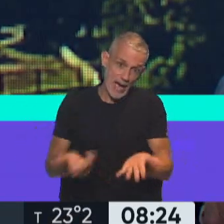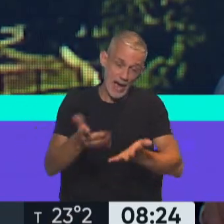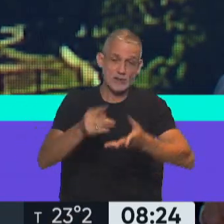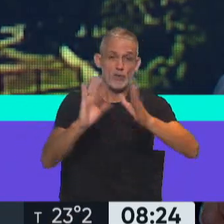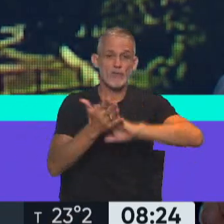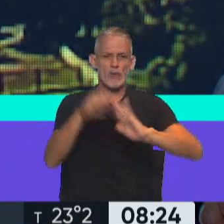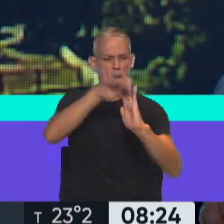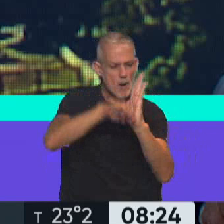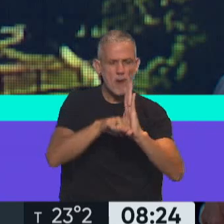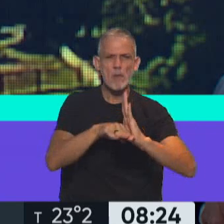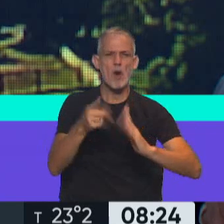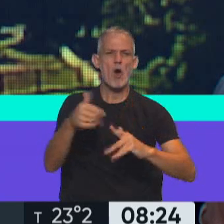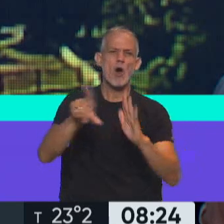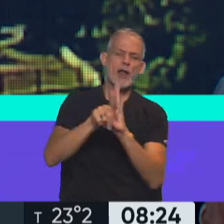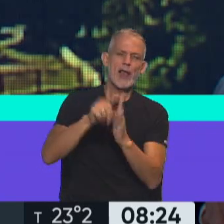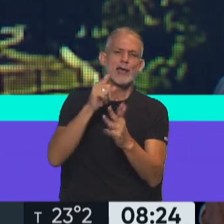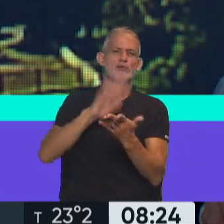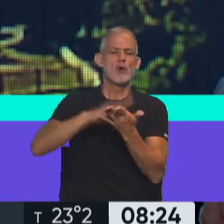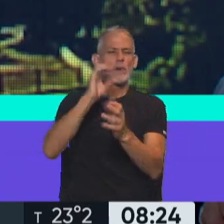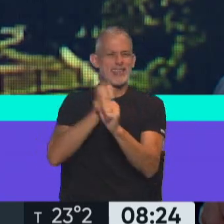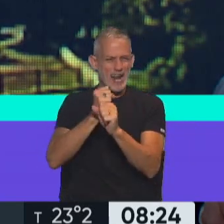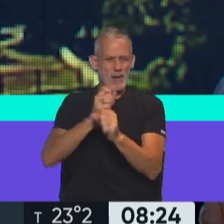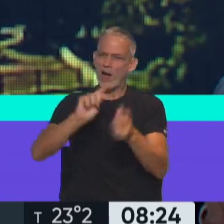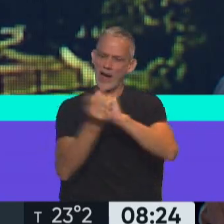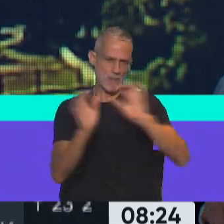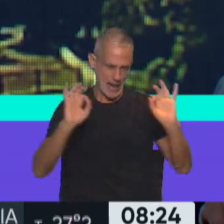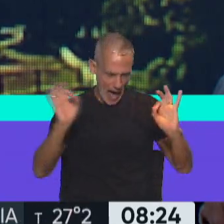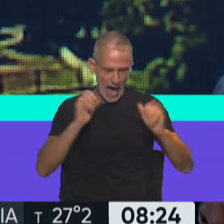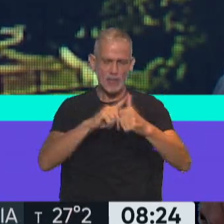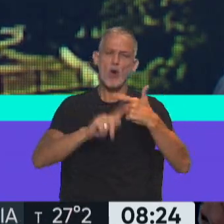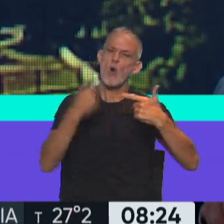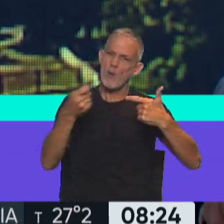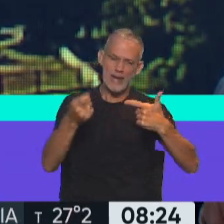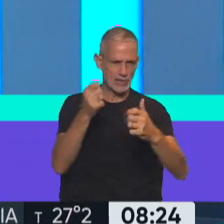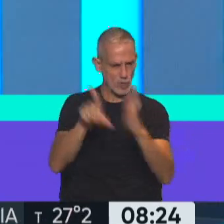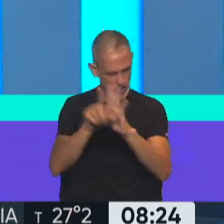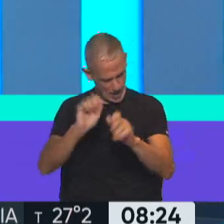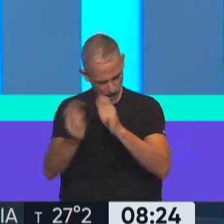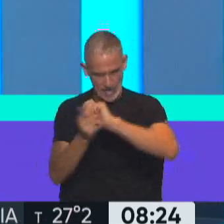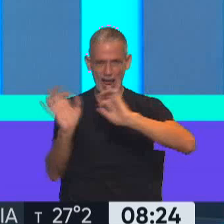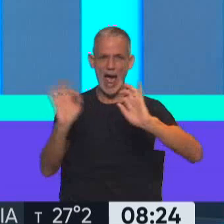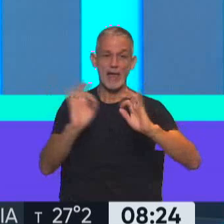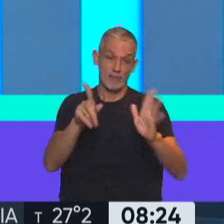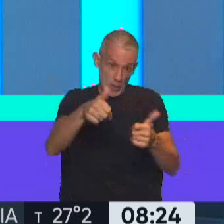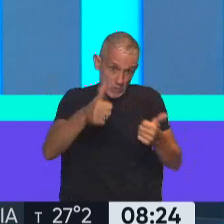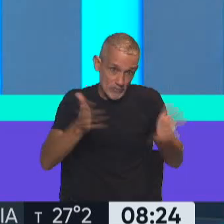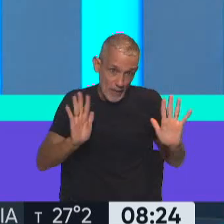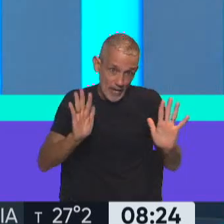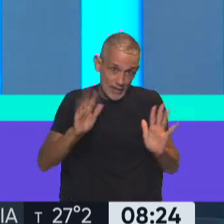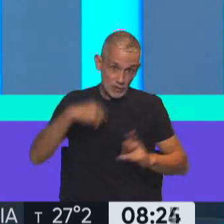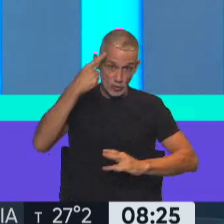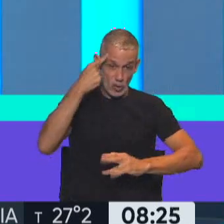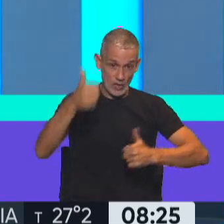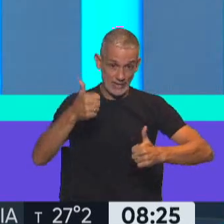reformas estructurales como el caso de la reforma laboral, bueno, y algunas las jubilaciones. Creo que eso es bueno. Creo